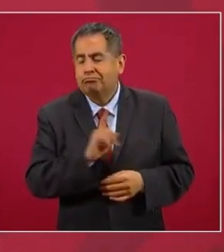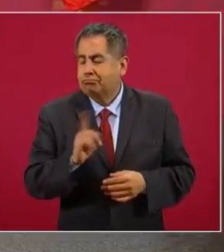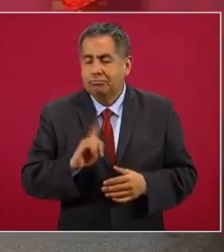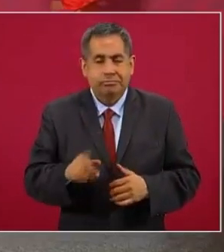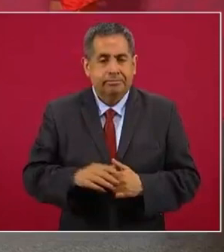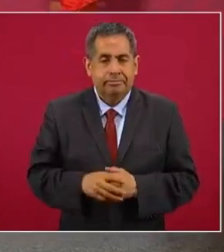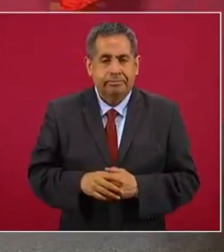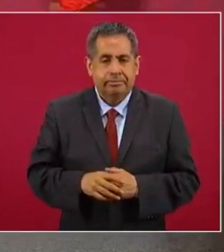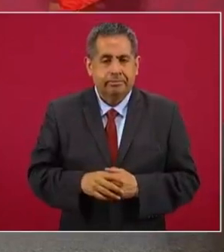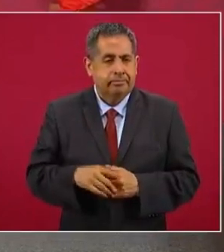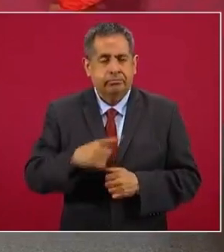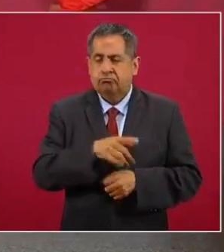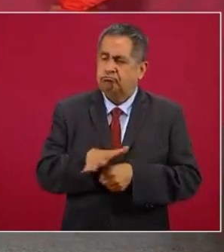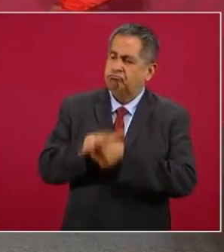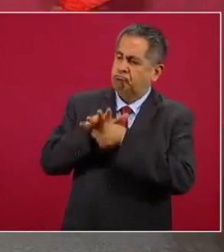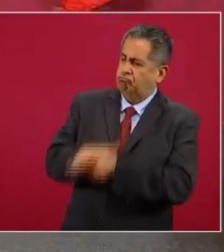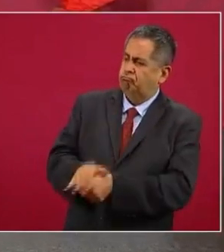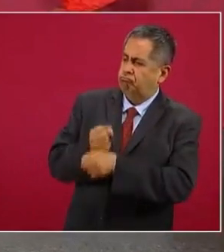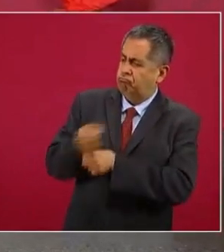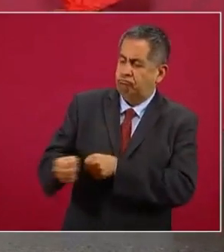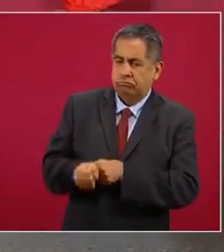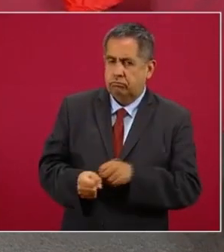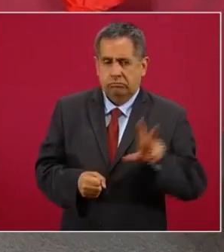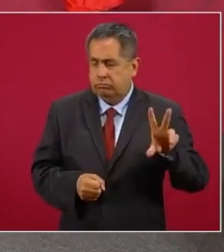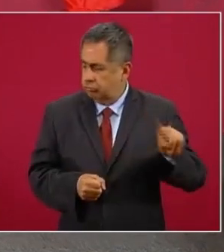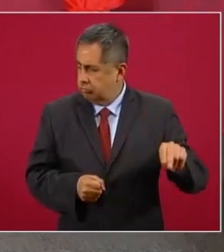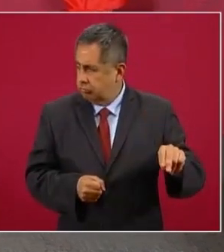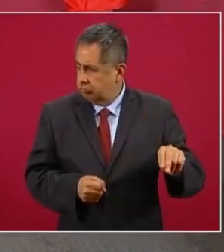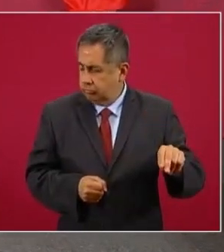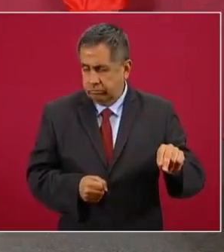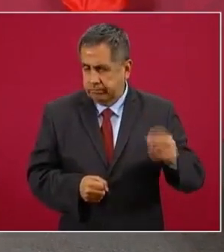Entonces, no a la represión, es lo que podemos decir,